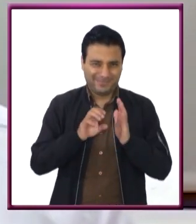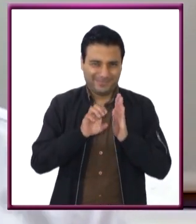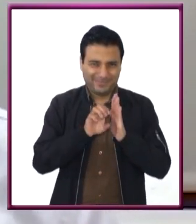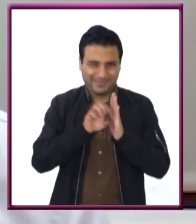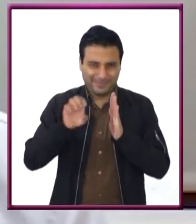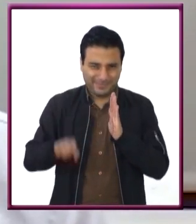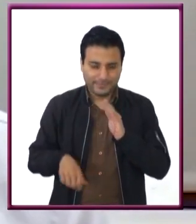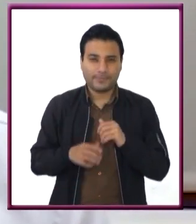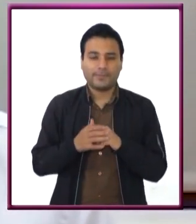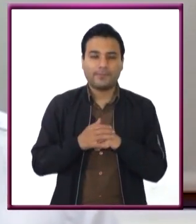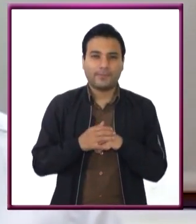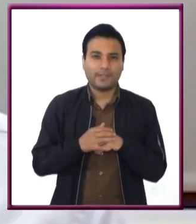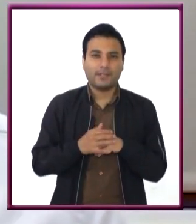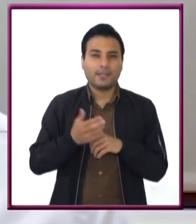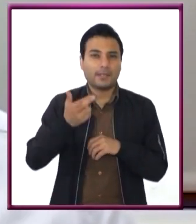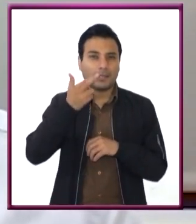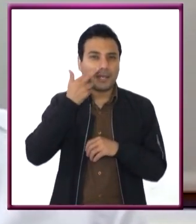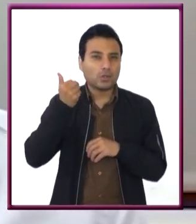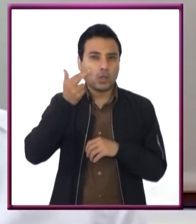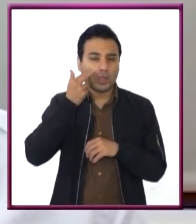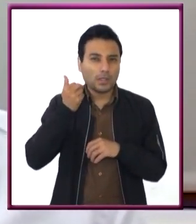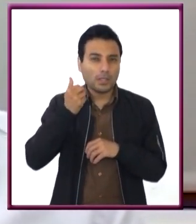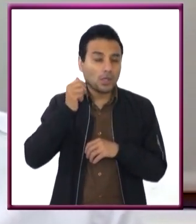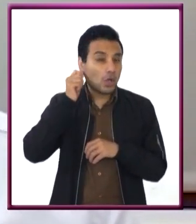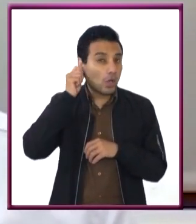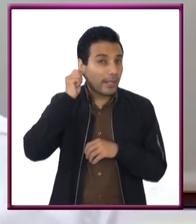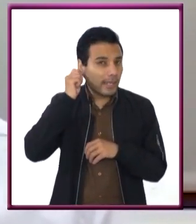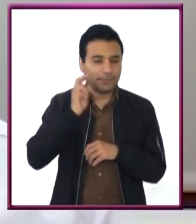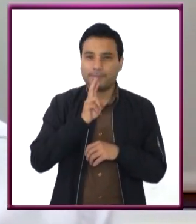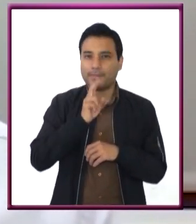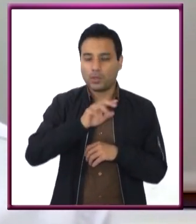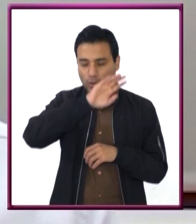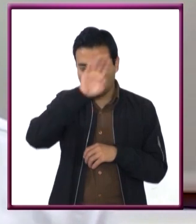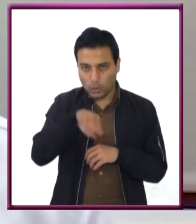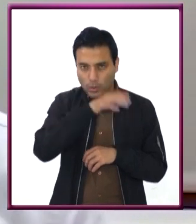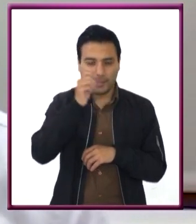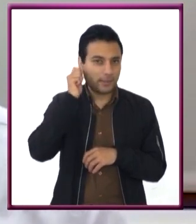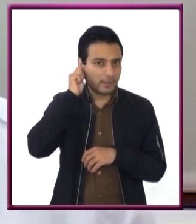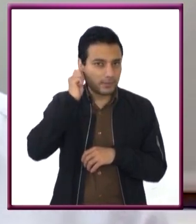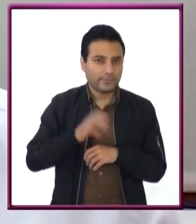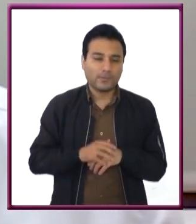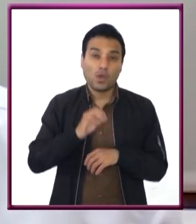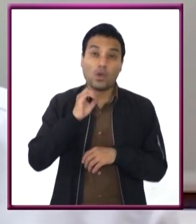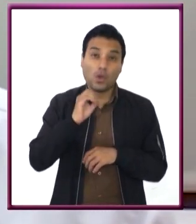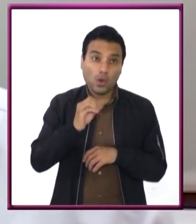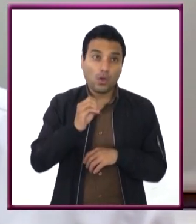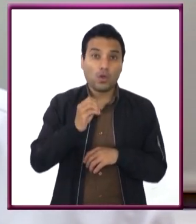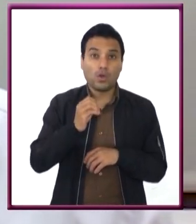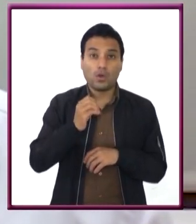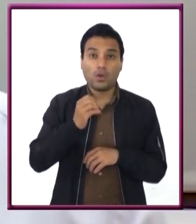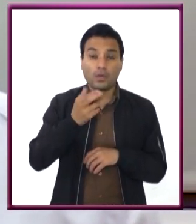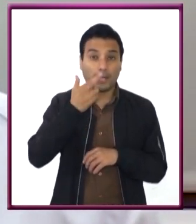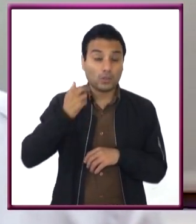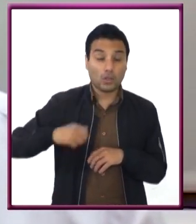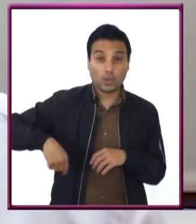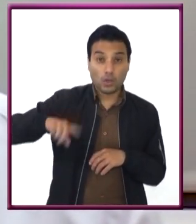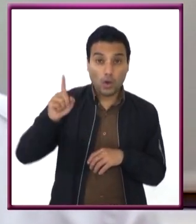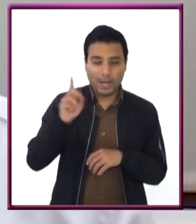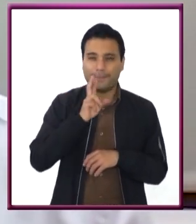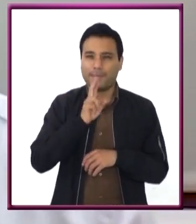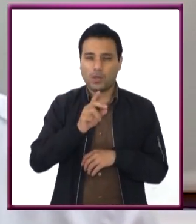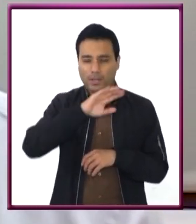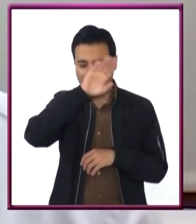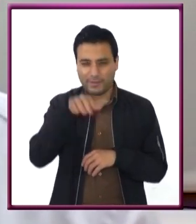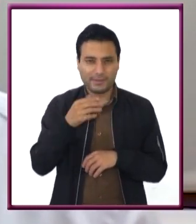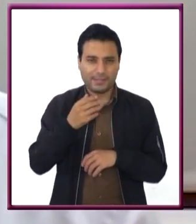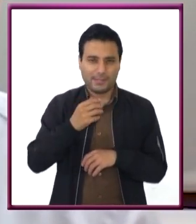un ratón, hacías la oreja de un elefante, en vez de una coleta de un ratón, la cola de un elefante. Ahorita en la vida real,